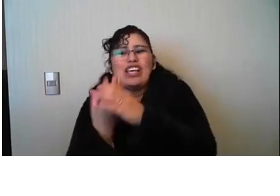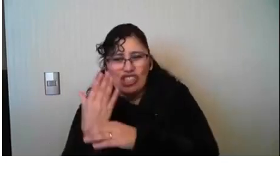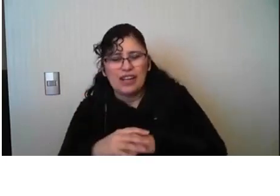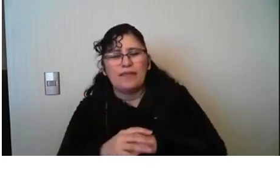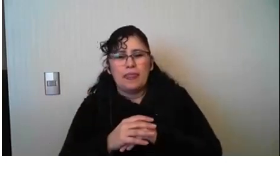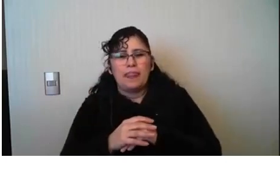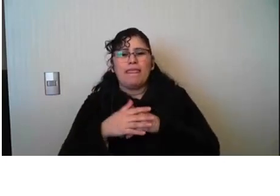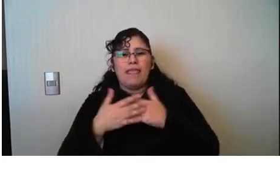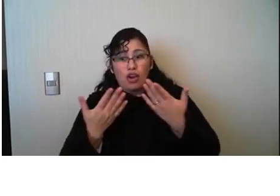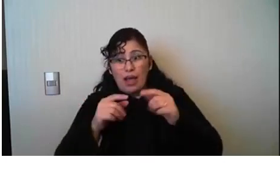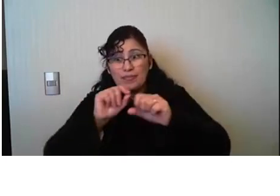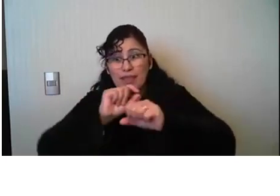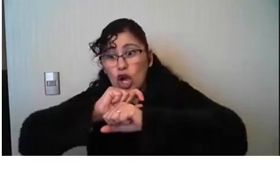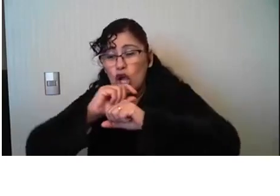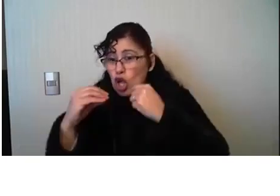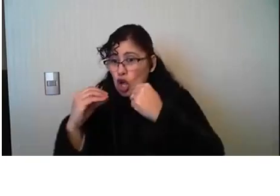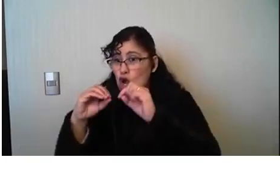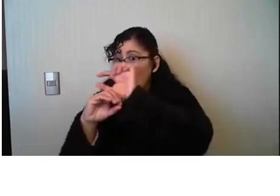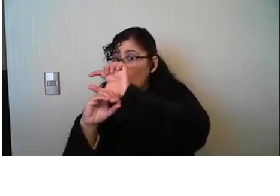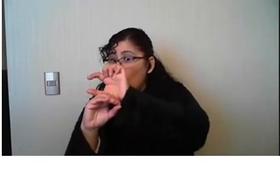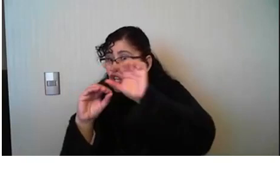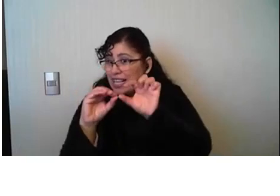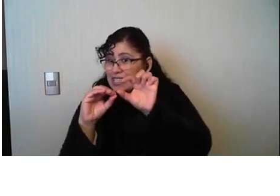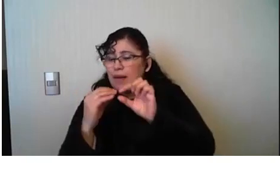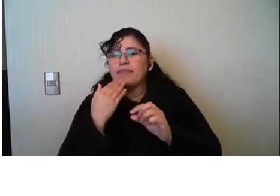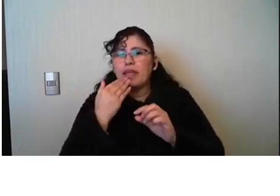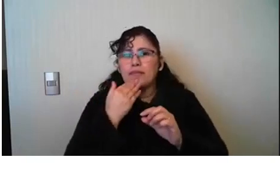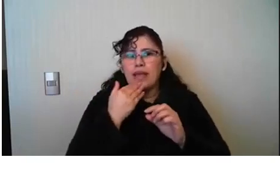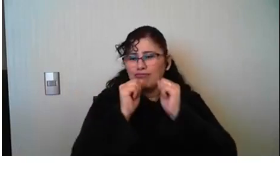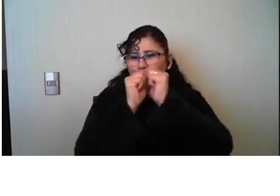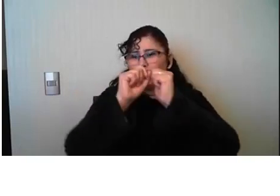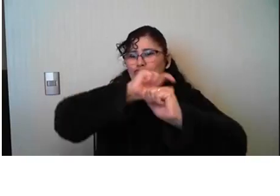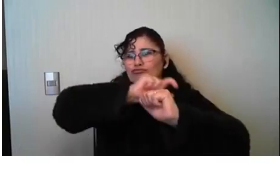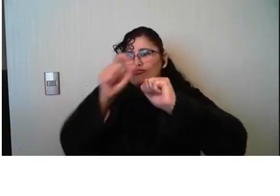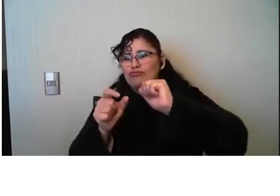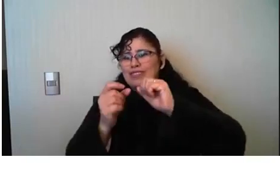cerebelosa y el neocórtex de los hemisferios cerebrales.